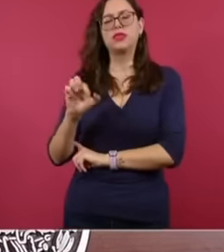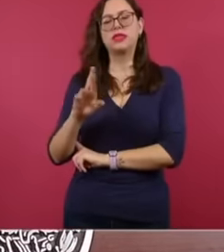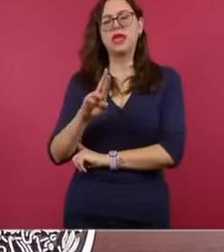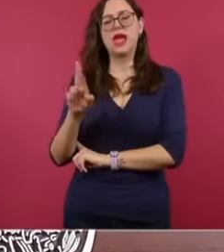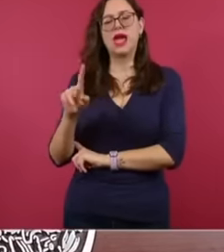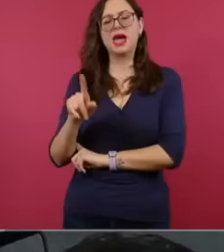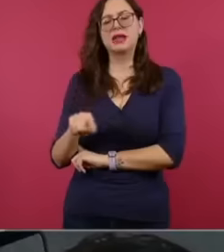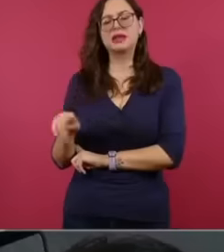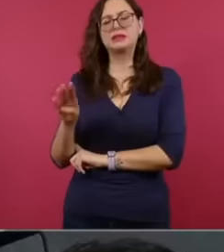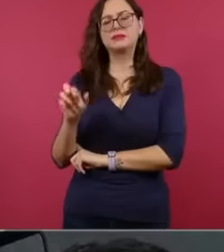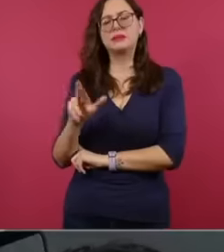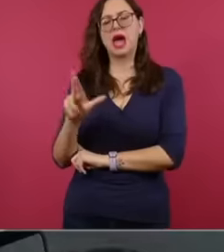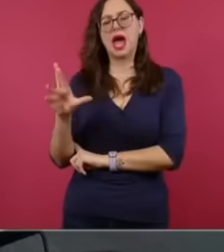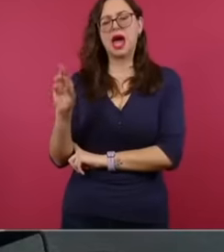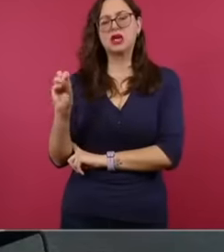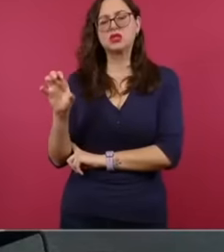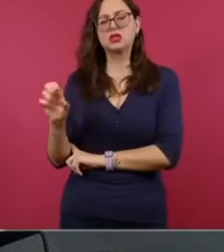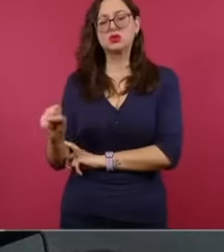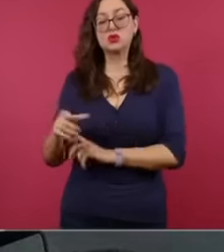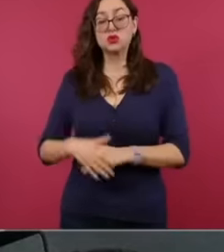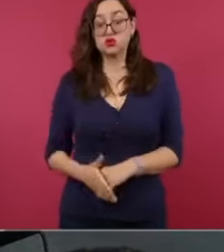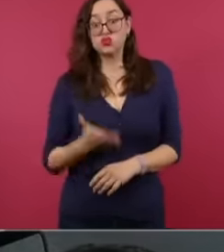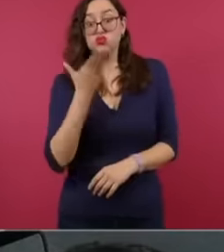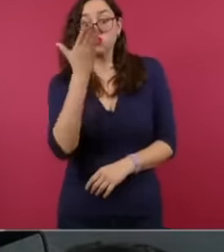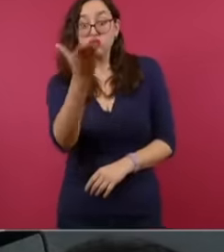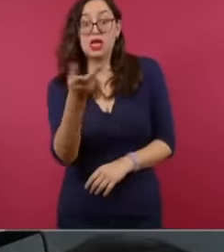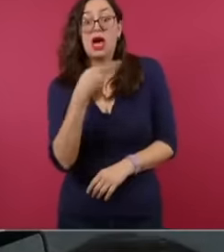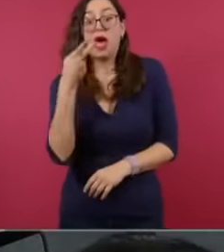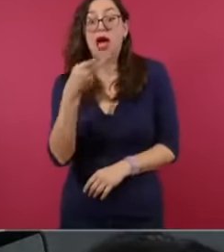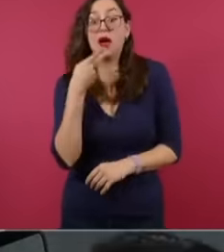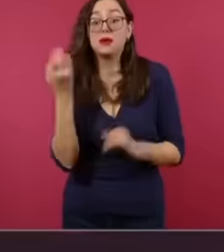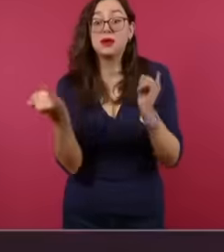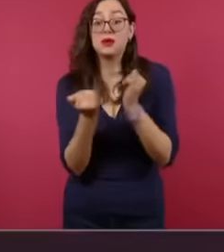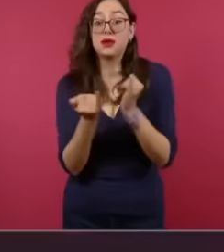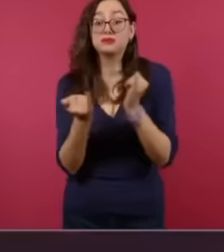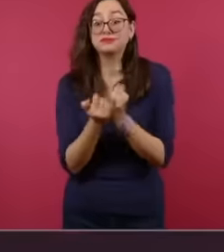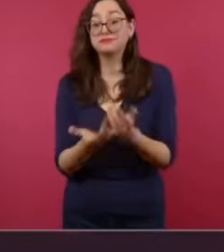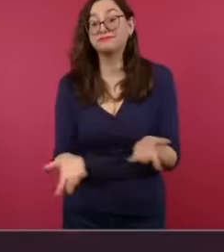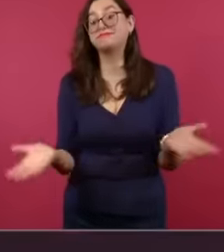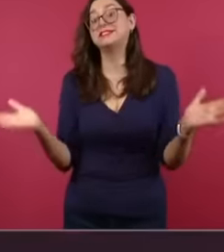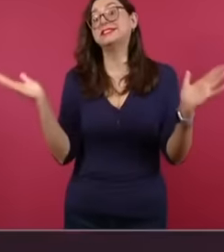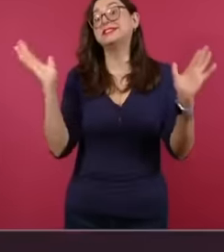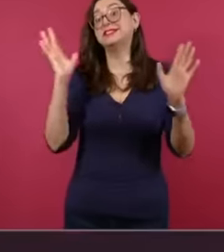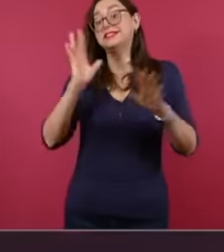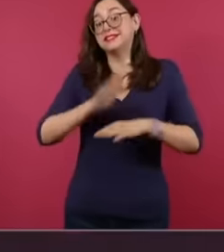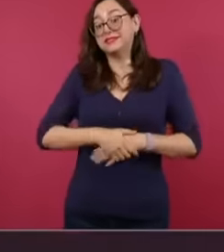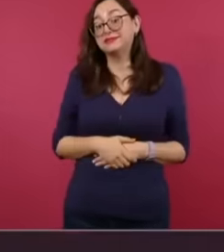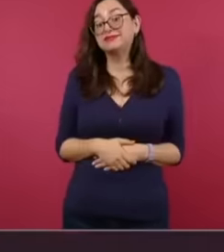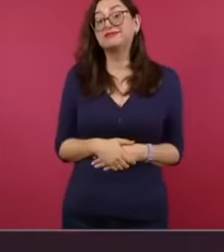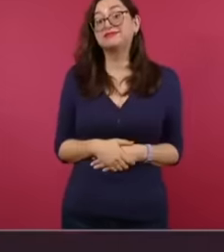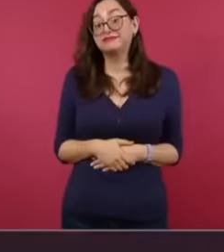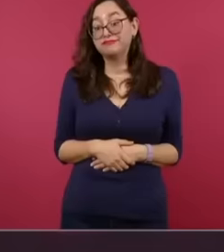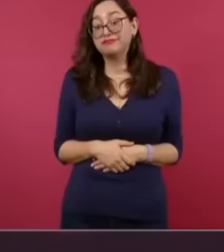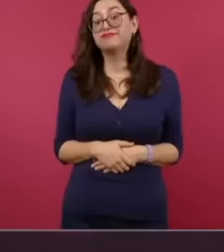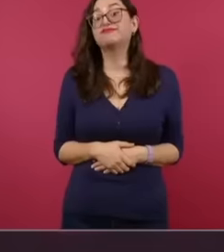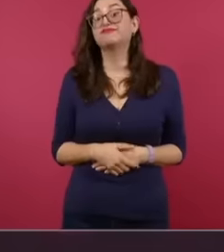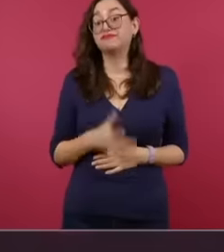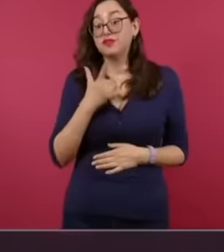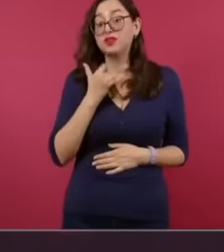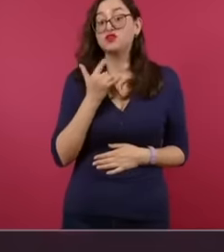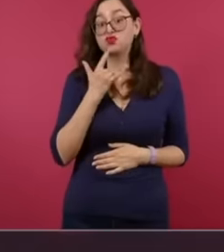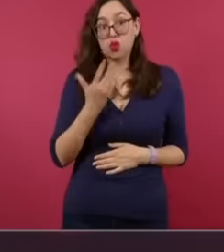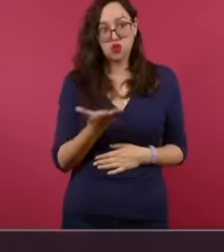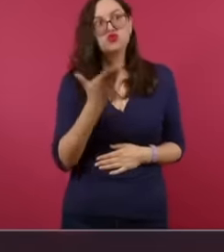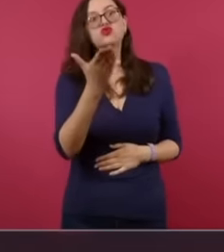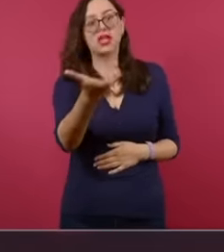¿usted cómo las aprendió? ¿Esas frases? Porque pues, esa frase. Ya ves. En mi lucha. En el PRI, pues, ¿no? En mi lucha. ¿Cuántos años estuvo durante en el